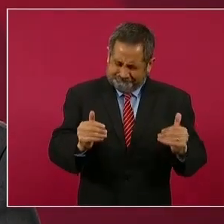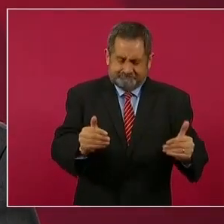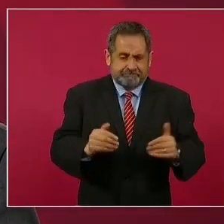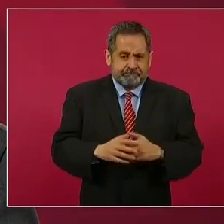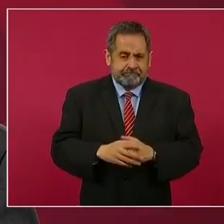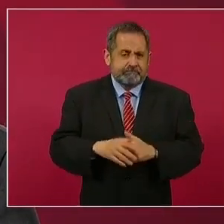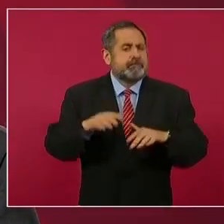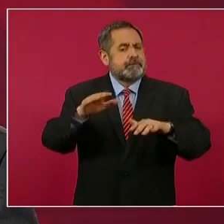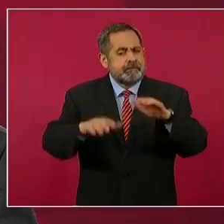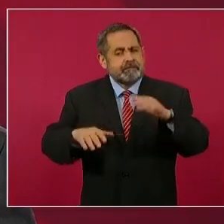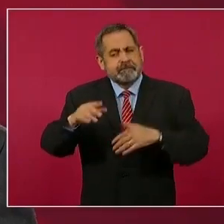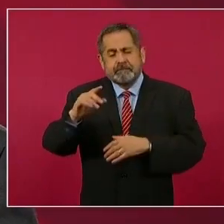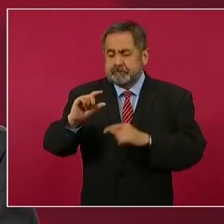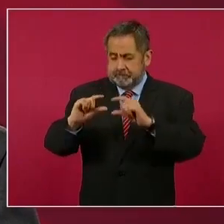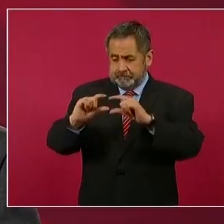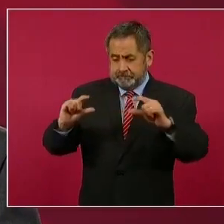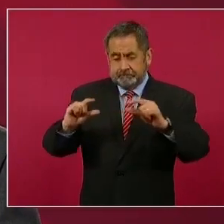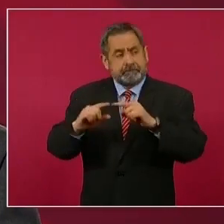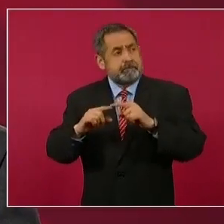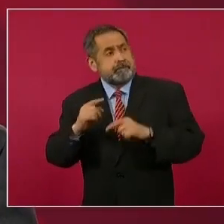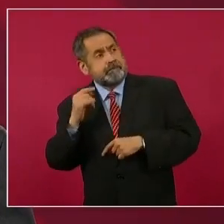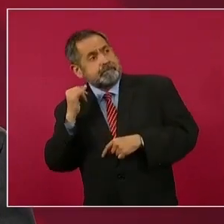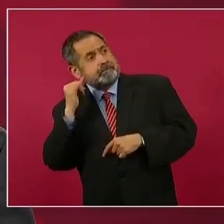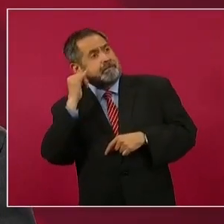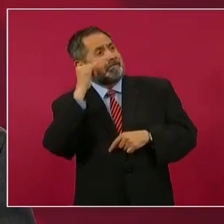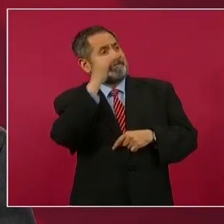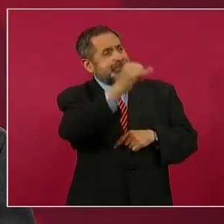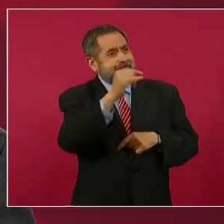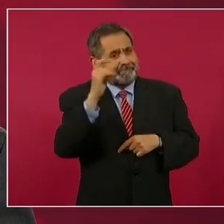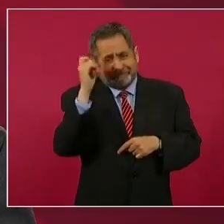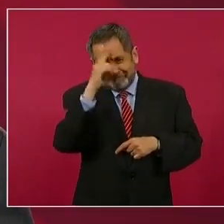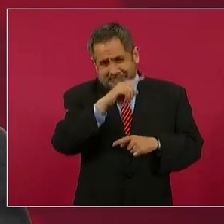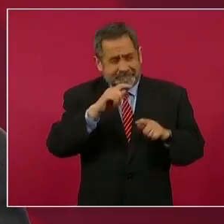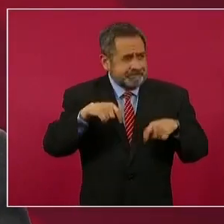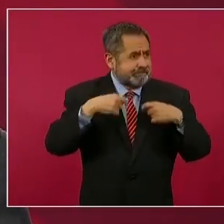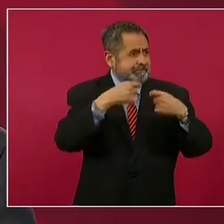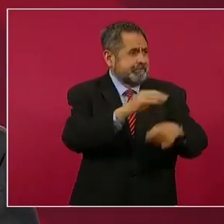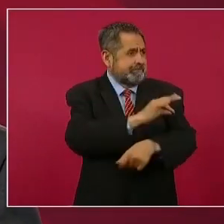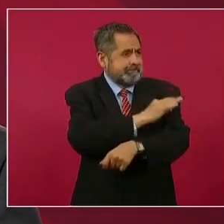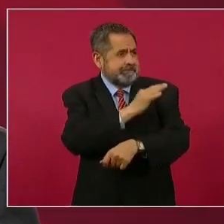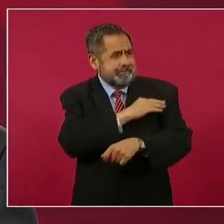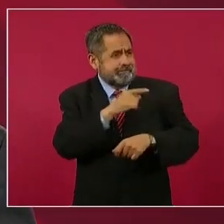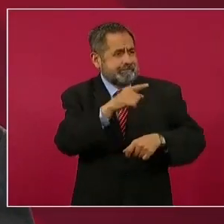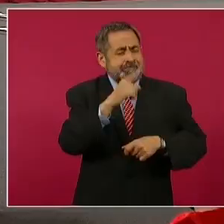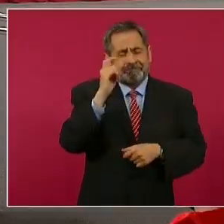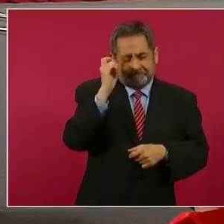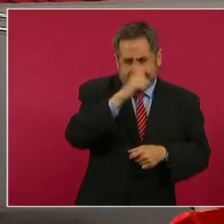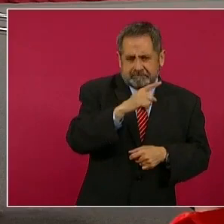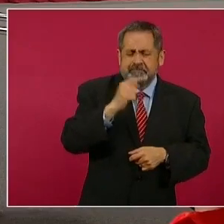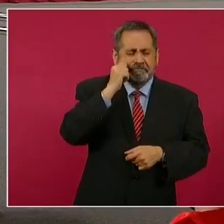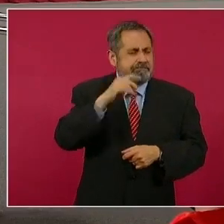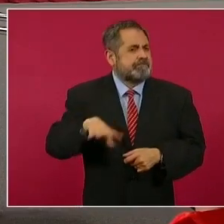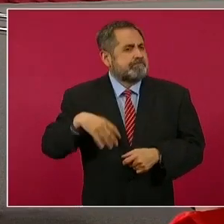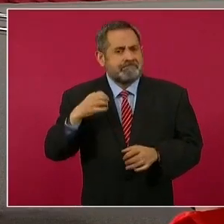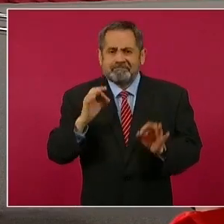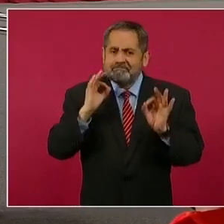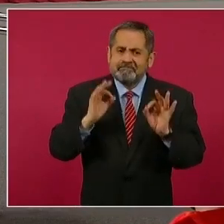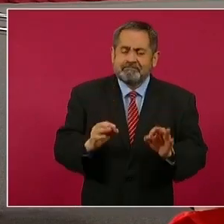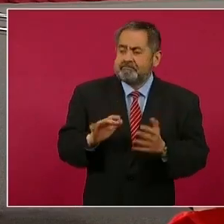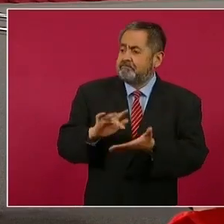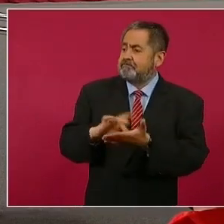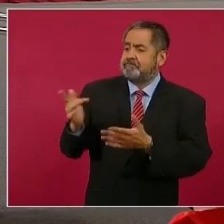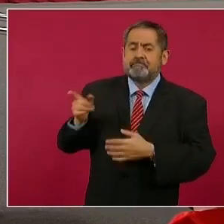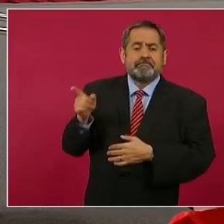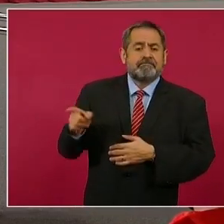de llevar a comunidades apartadas, estamos haciendo un esfuerzo muy grande. Por cierto, agradecimiento a la Marina y a